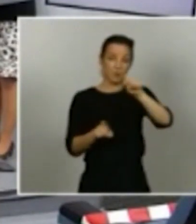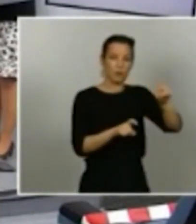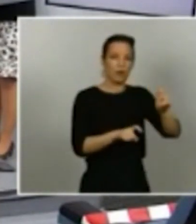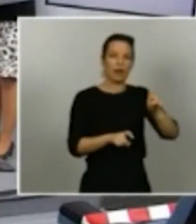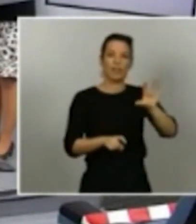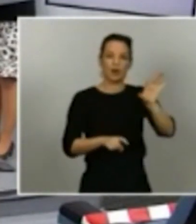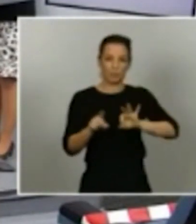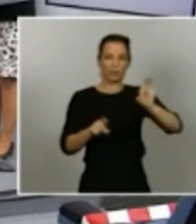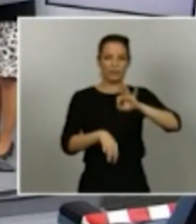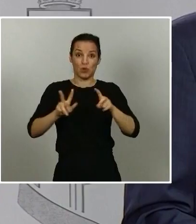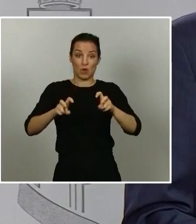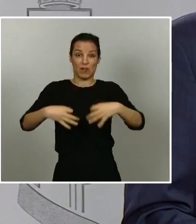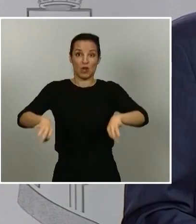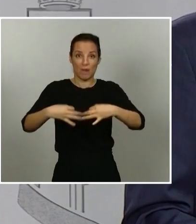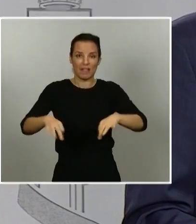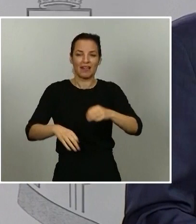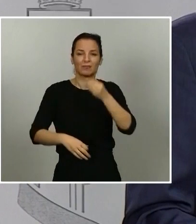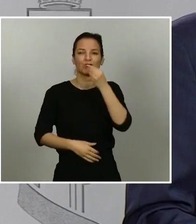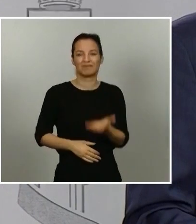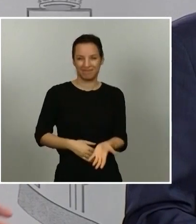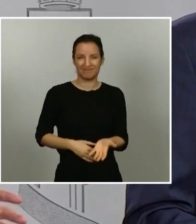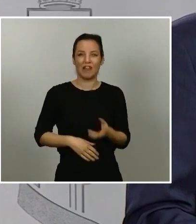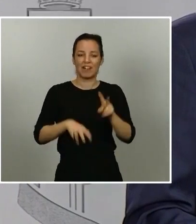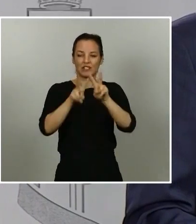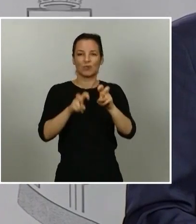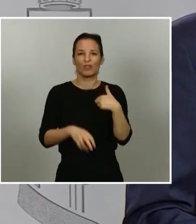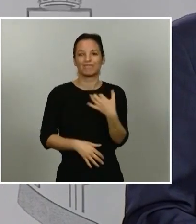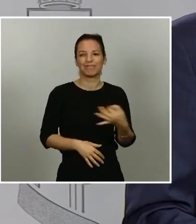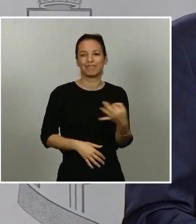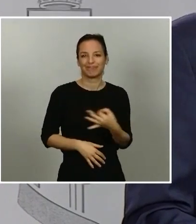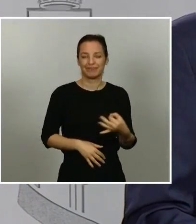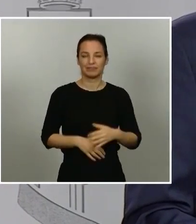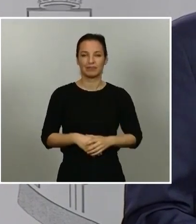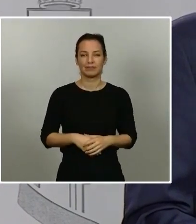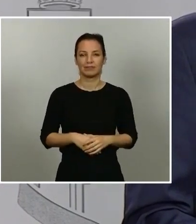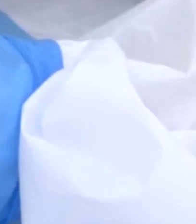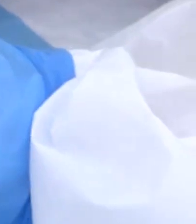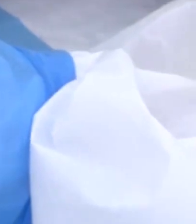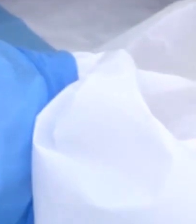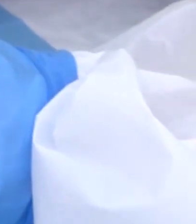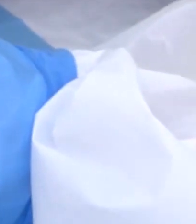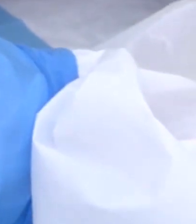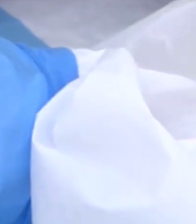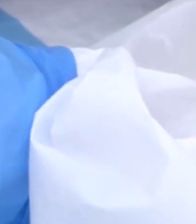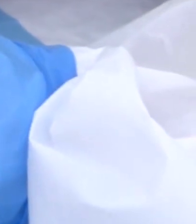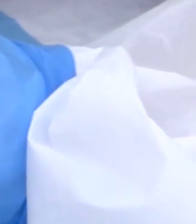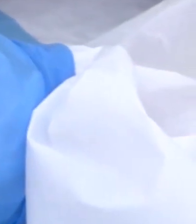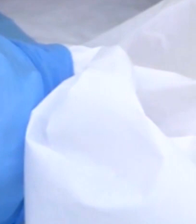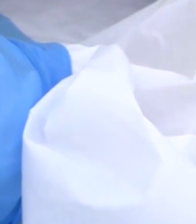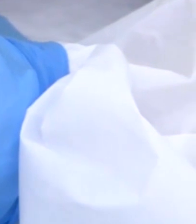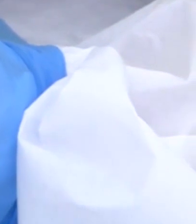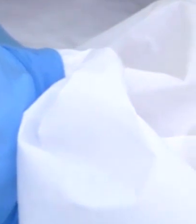parecida en hombres y mujeres el ministro salvador y ya quien ha destacado la colaboración de las comunidades autónomas en la realización del estudio